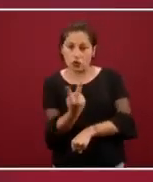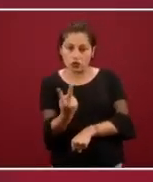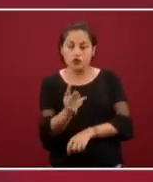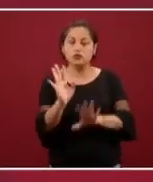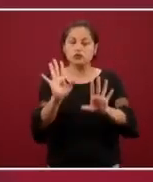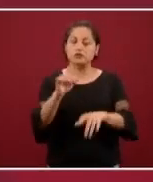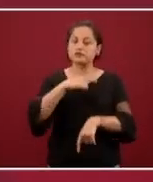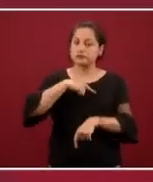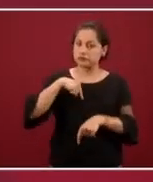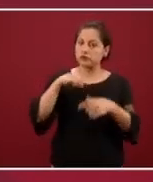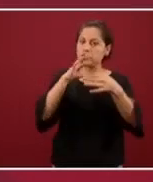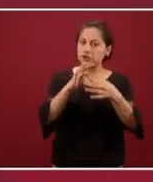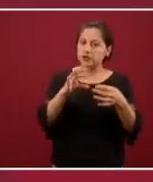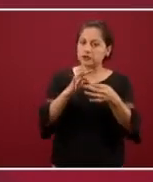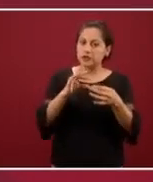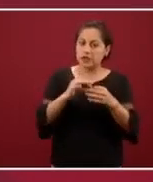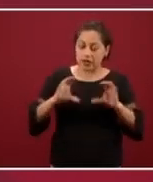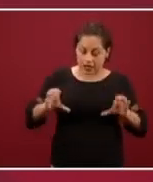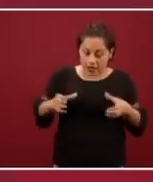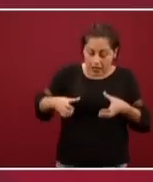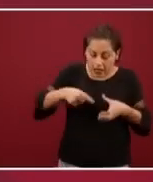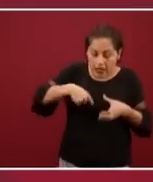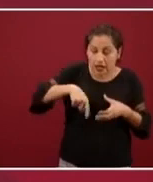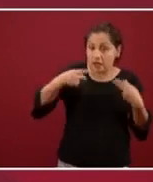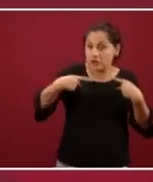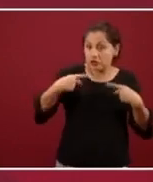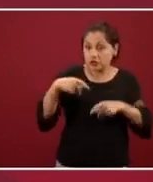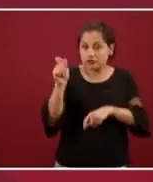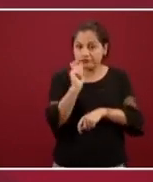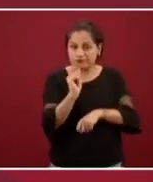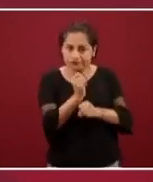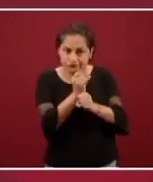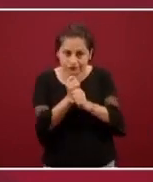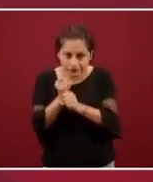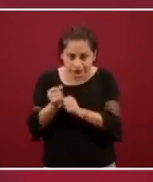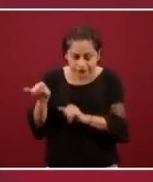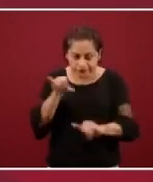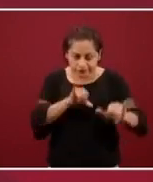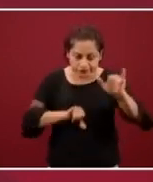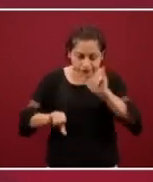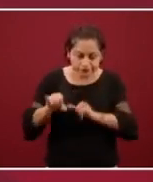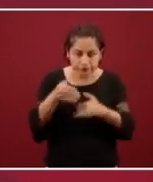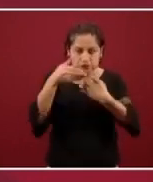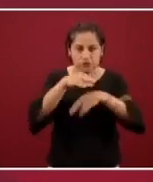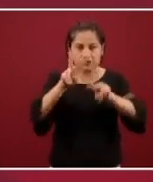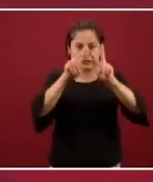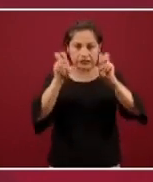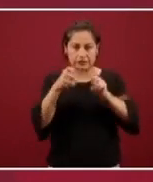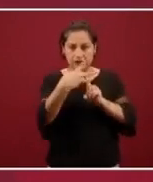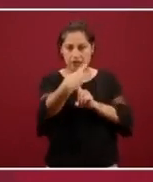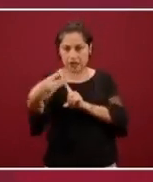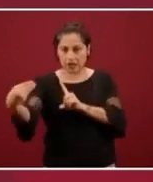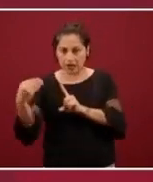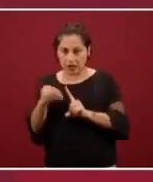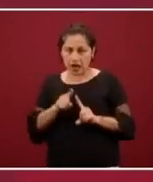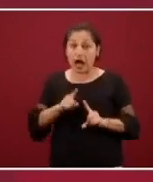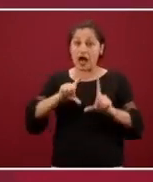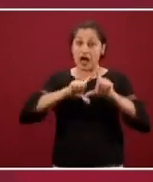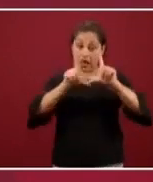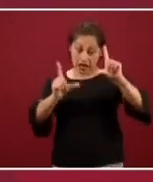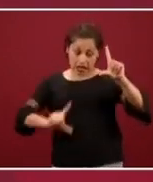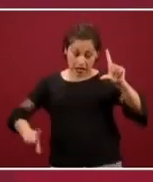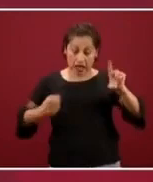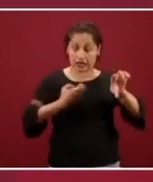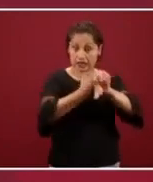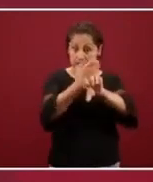de epidemiólogas y epidemiólogos en todos los estados de nuestro país que tienen diferentes niveles de